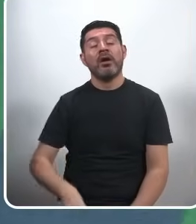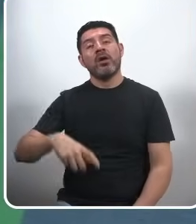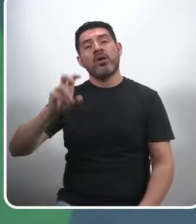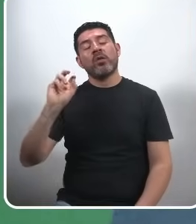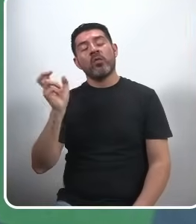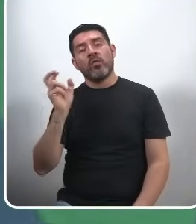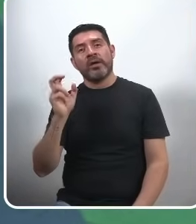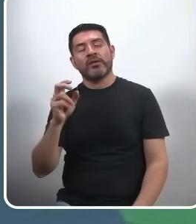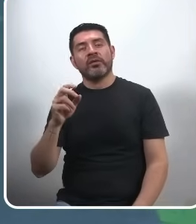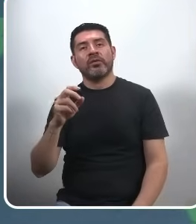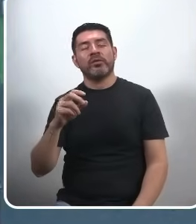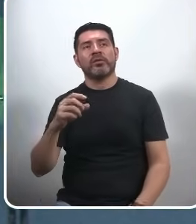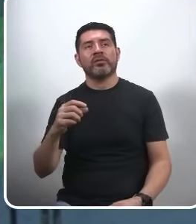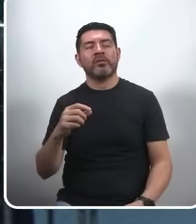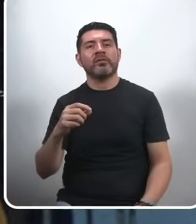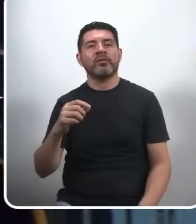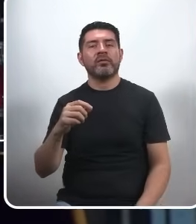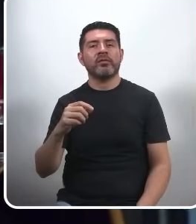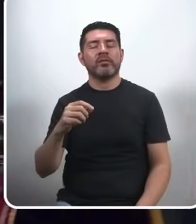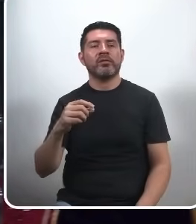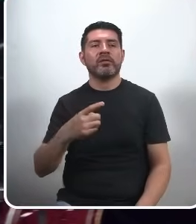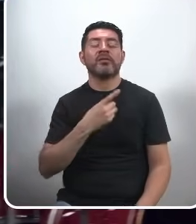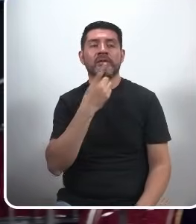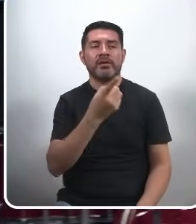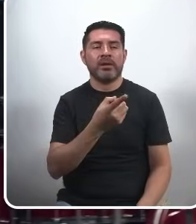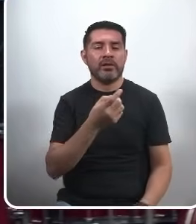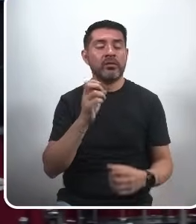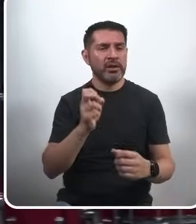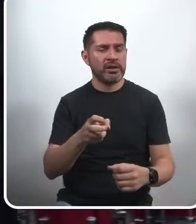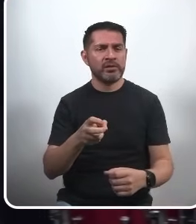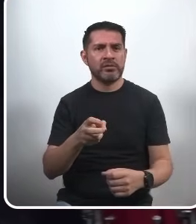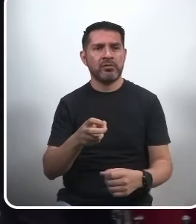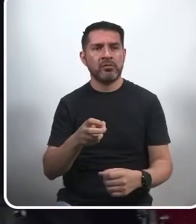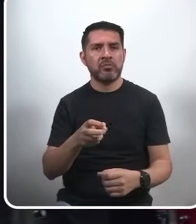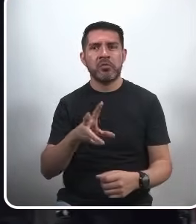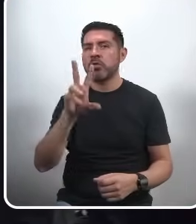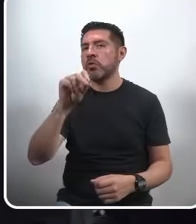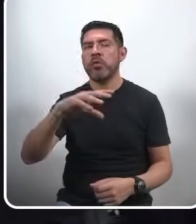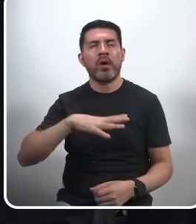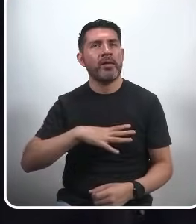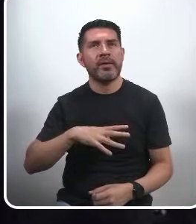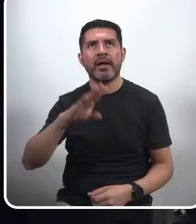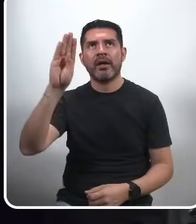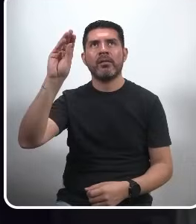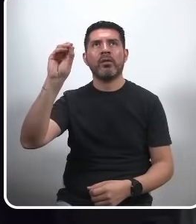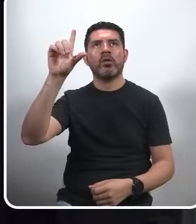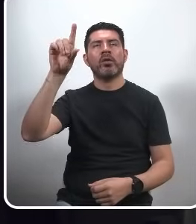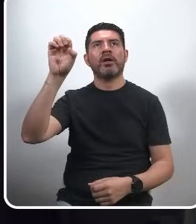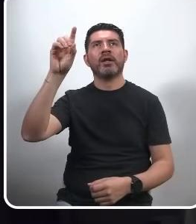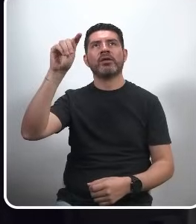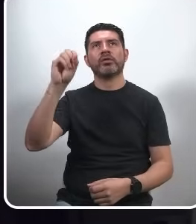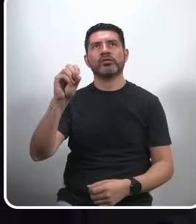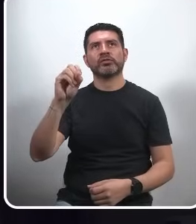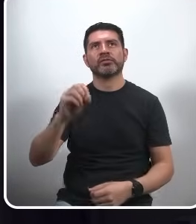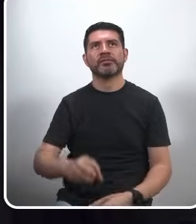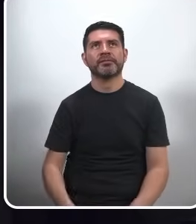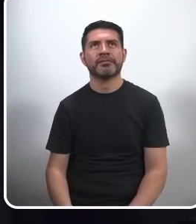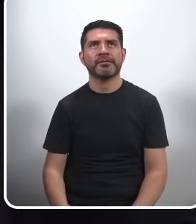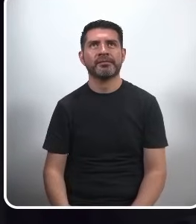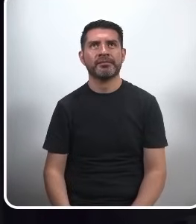lunes. Y le dijo el cuate, ¿por qué no compras el de lunes y te pongo en la lista de espera para hoy?